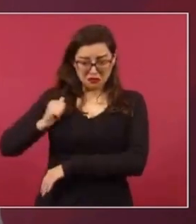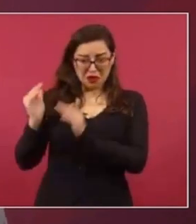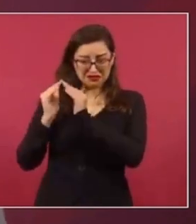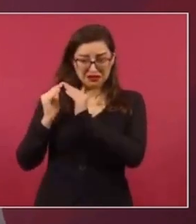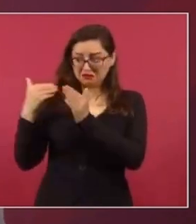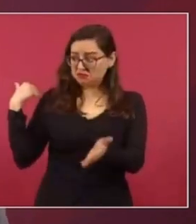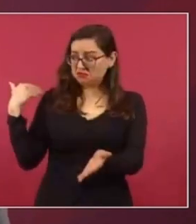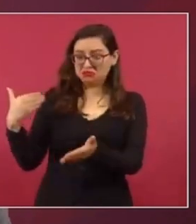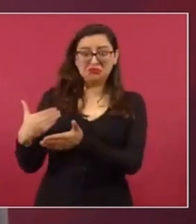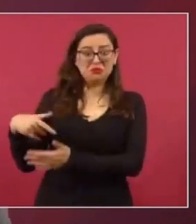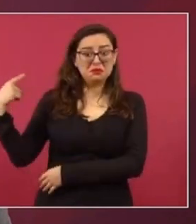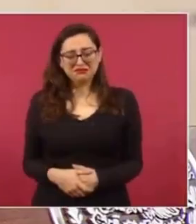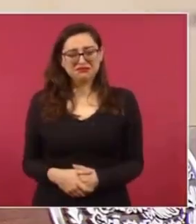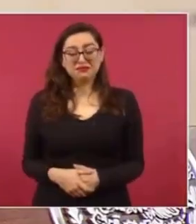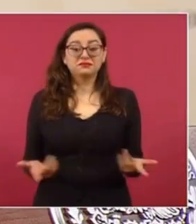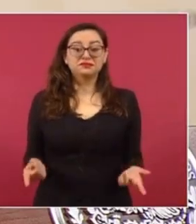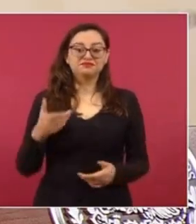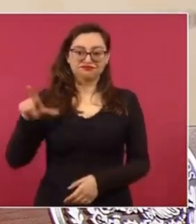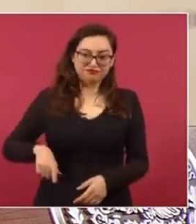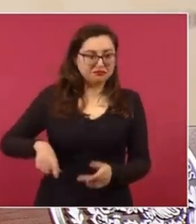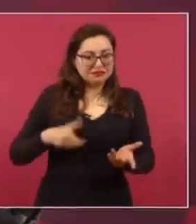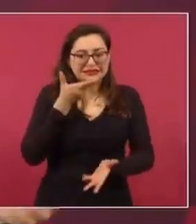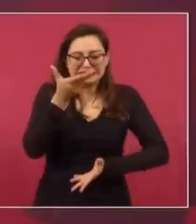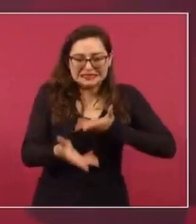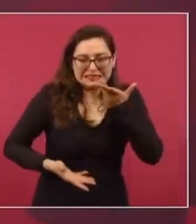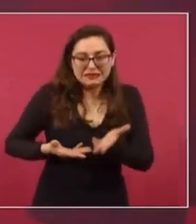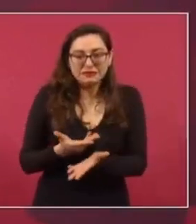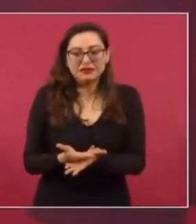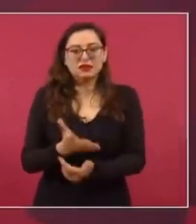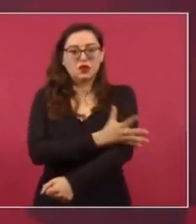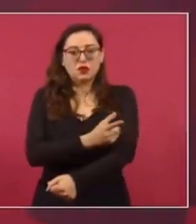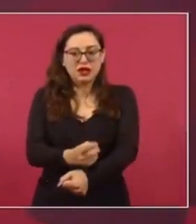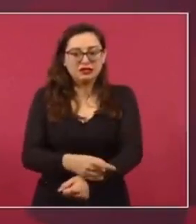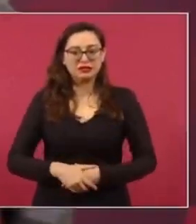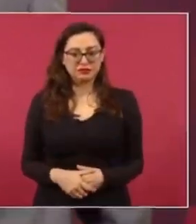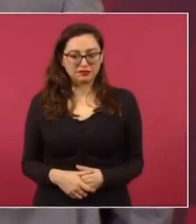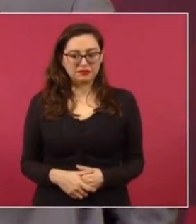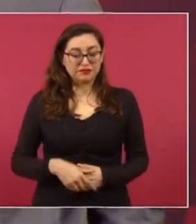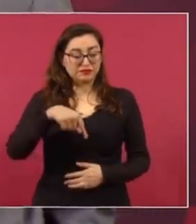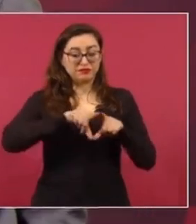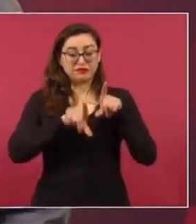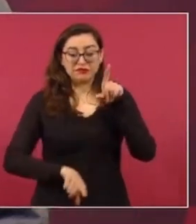debe ser un servidor público honesto en un país donde desgraciadamente ha imperado la corrupción.